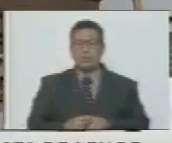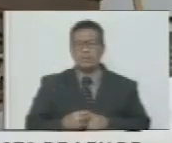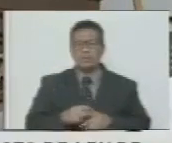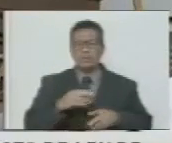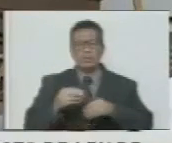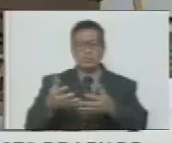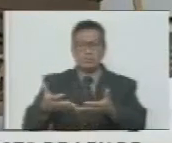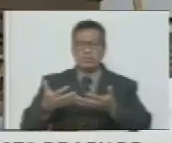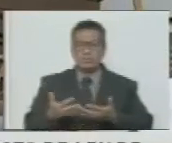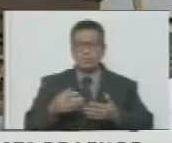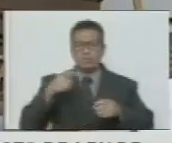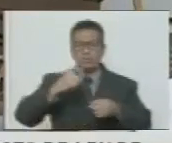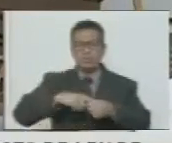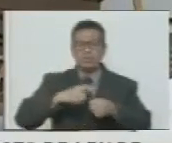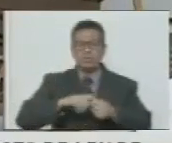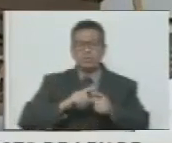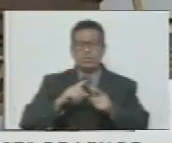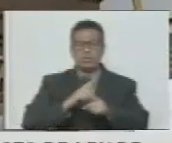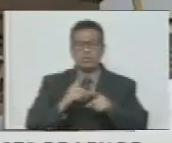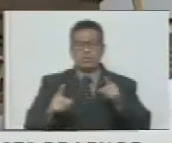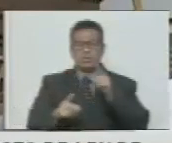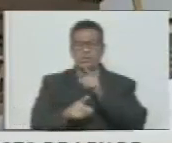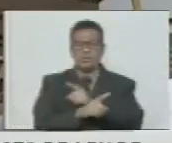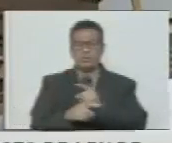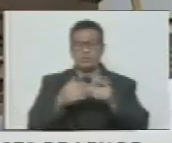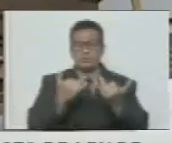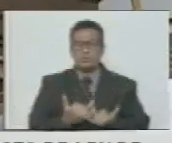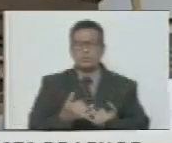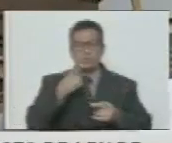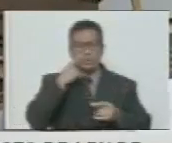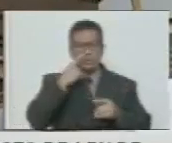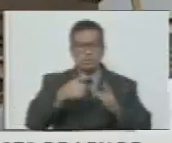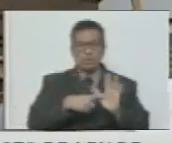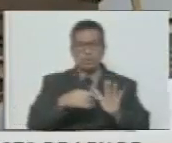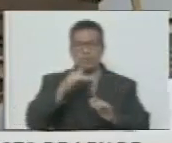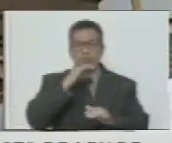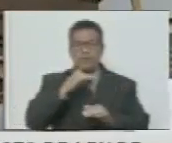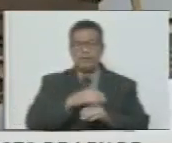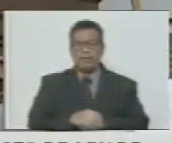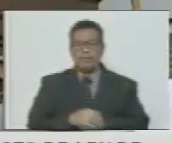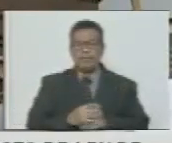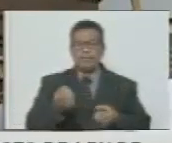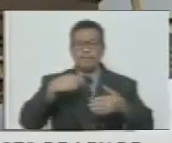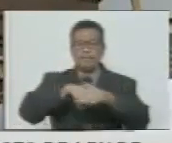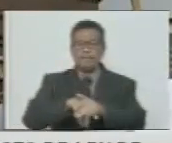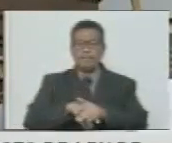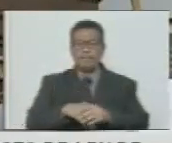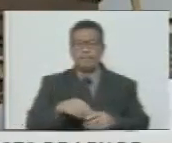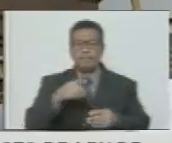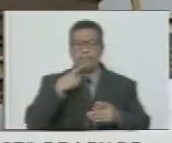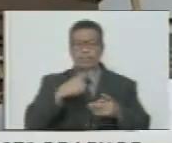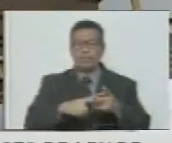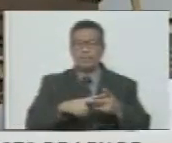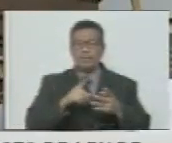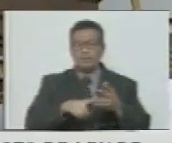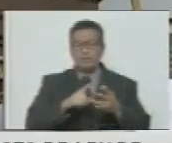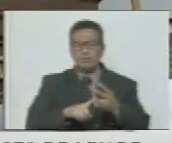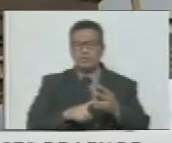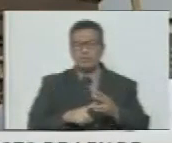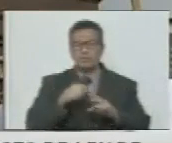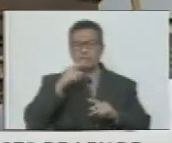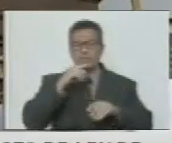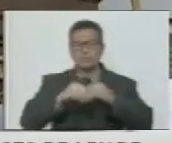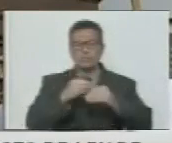se reciba, almacene, transfiera o se pueda visualizar información. Se incluyen en este concepto los